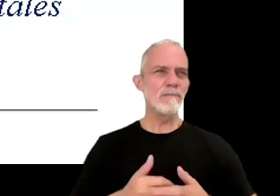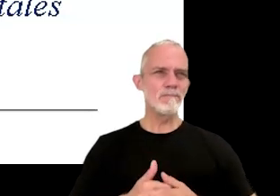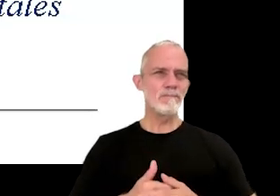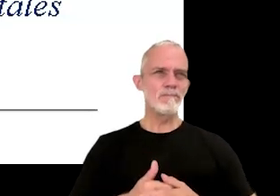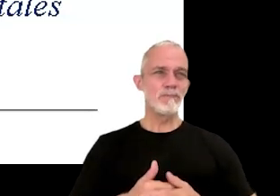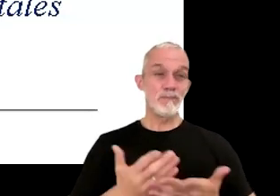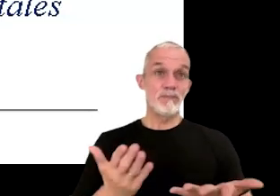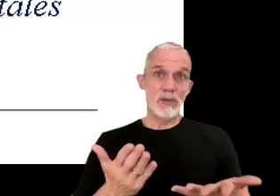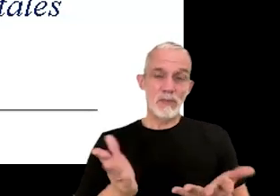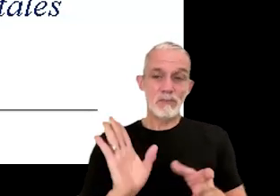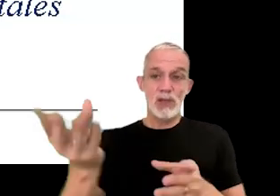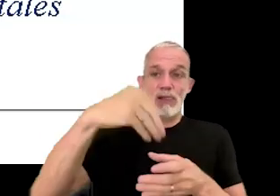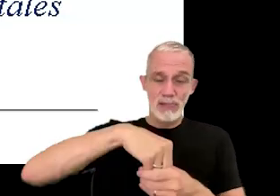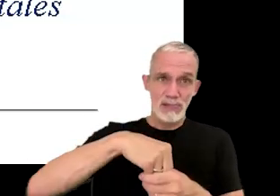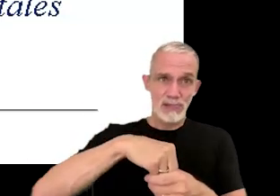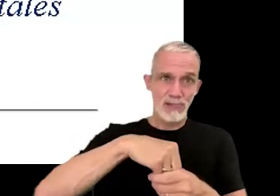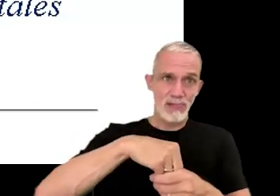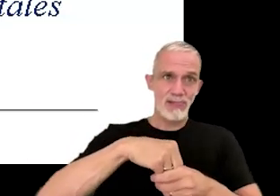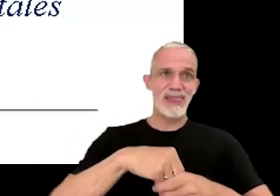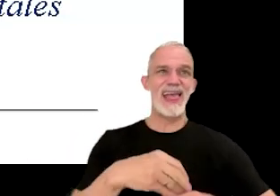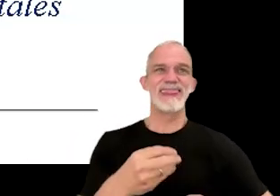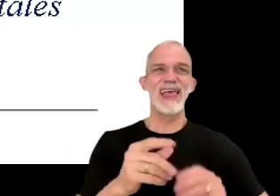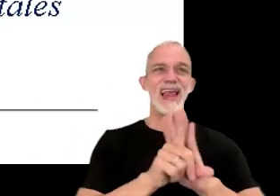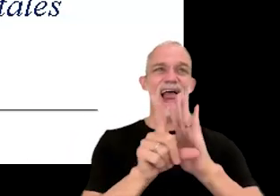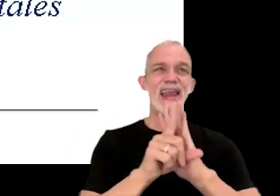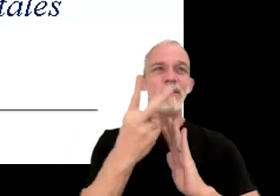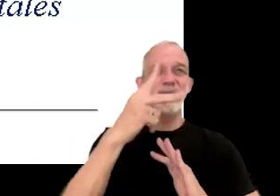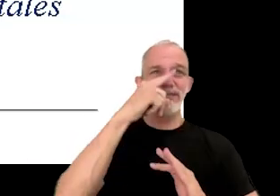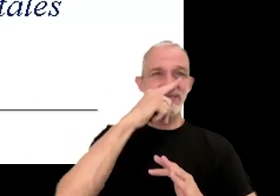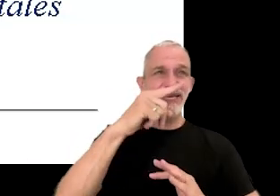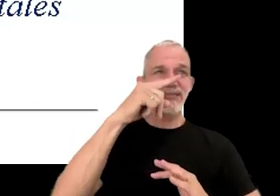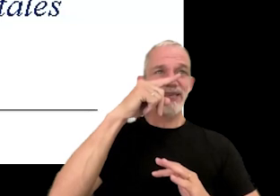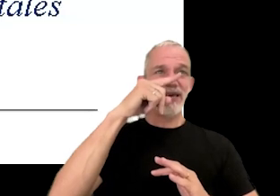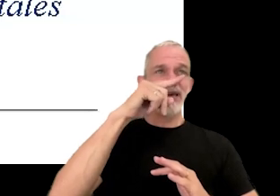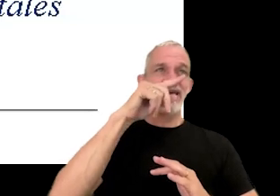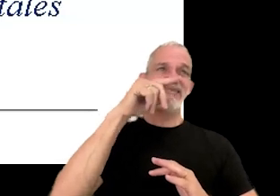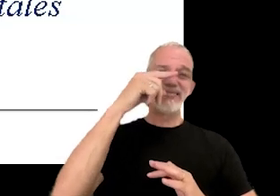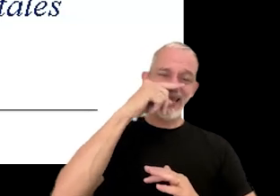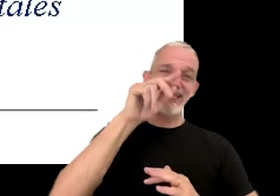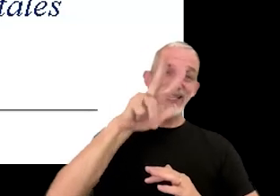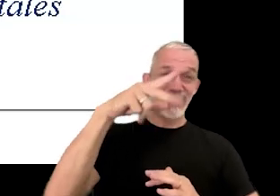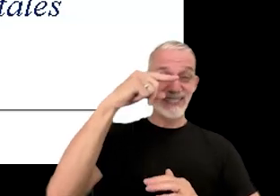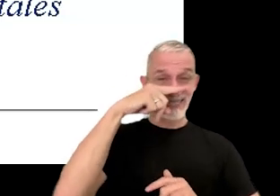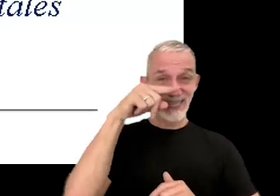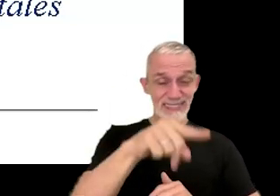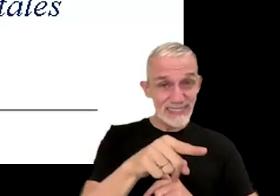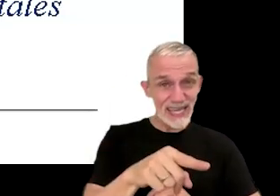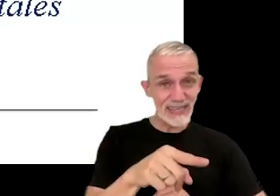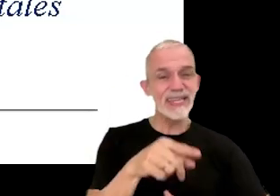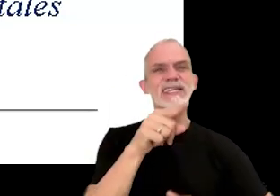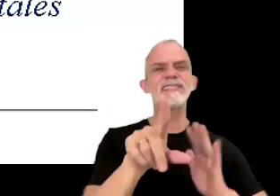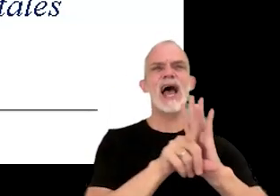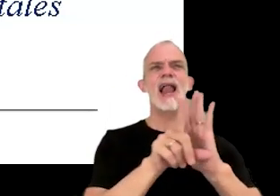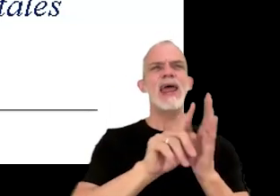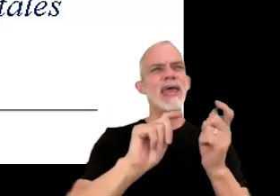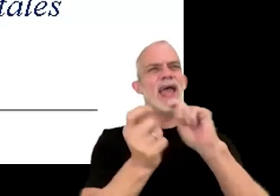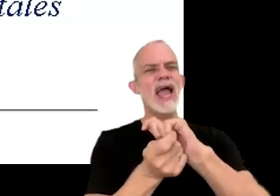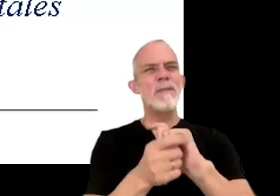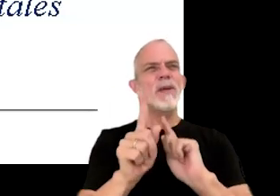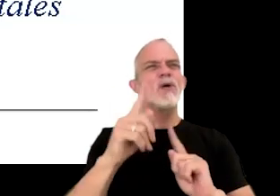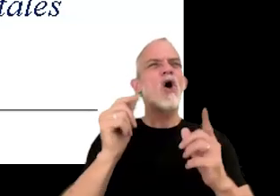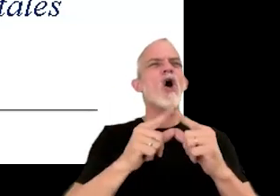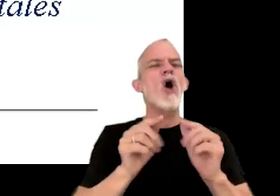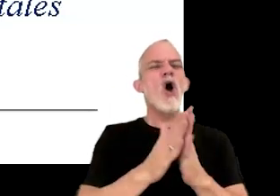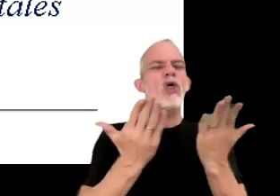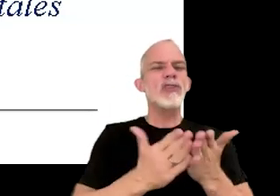digamos, incorporación de la ley 27737 la cual modificó el Código Civil